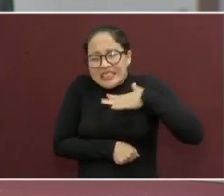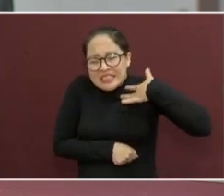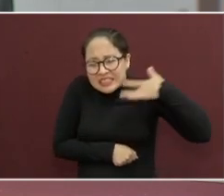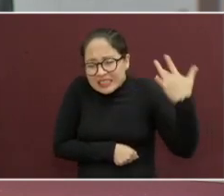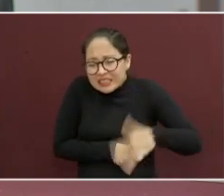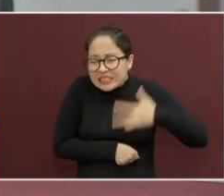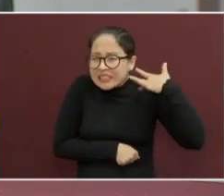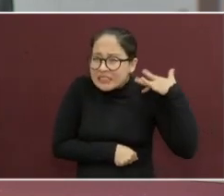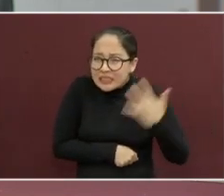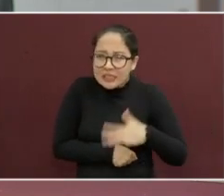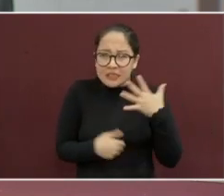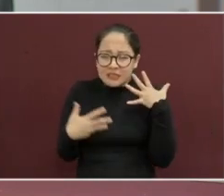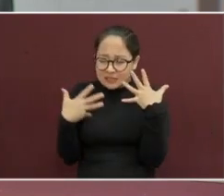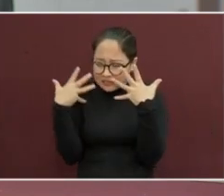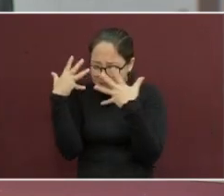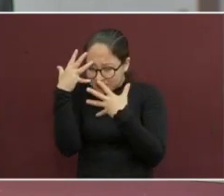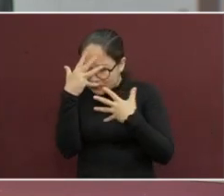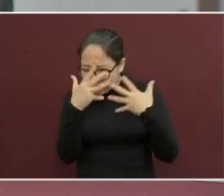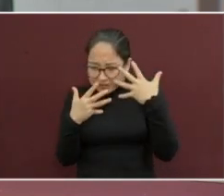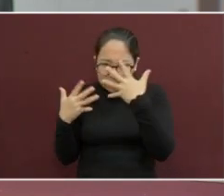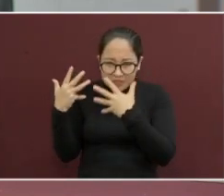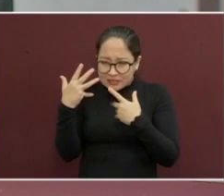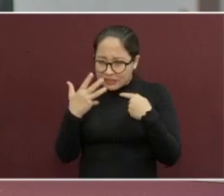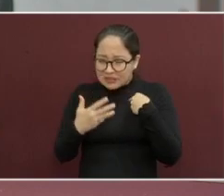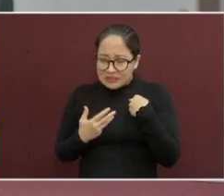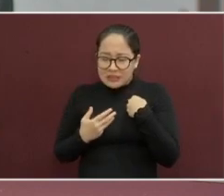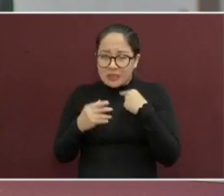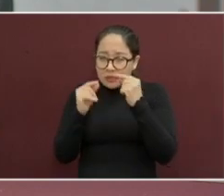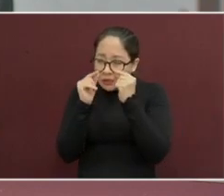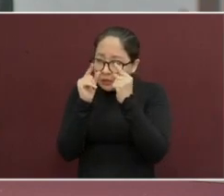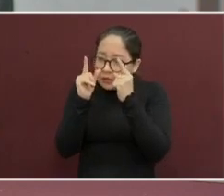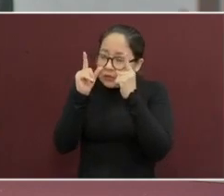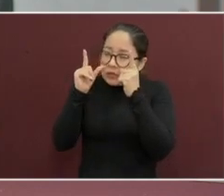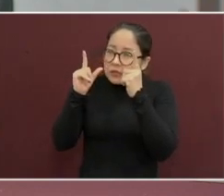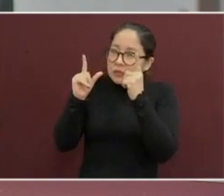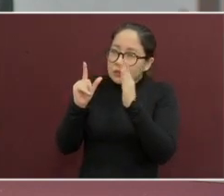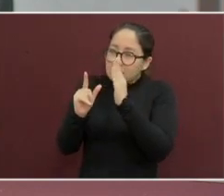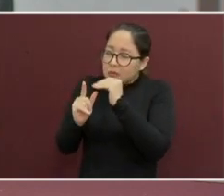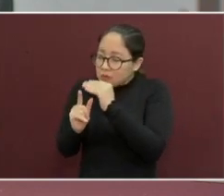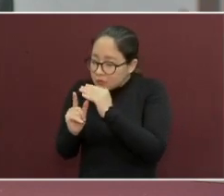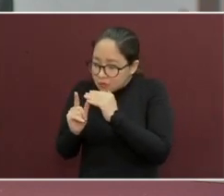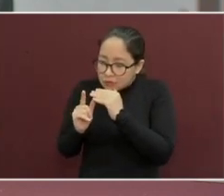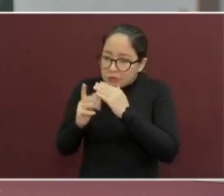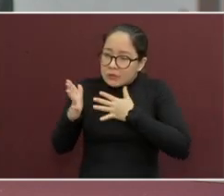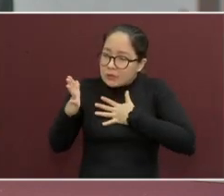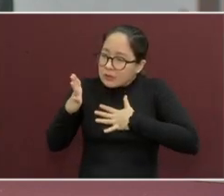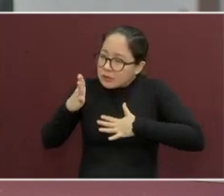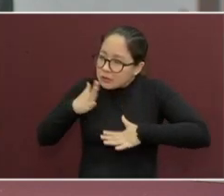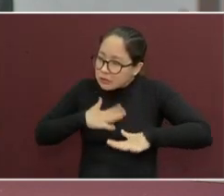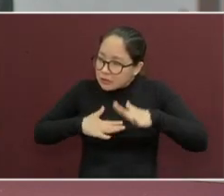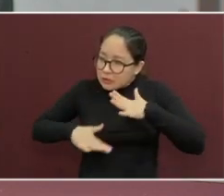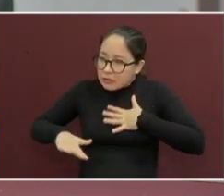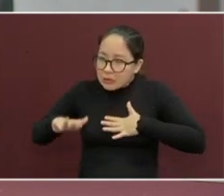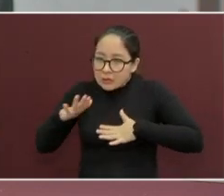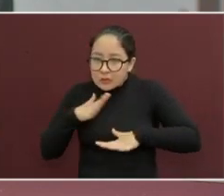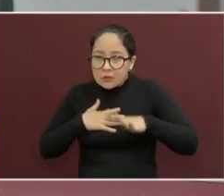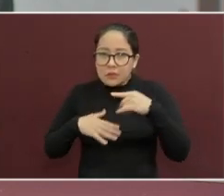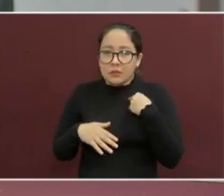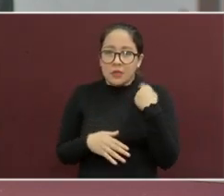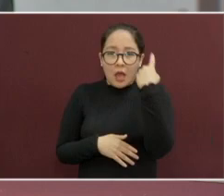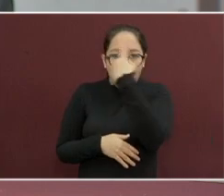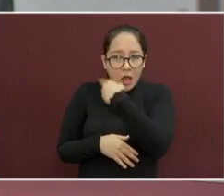confusión reciente incapacidad para despertar o permanecer despierto y los labios o caras